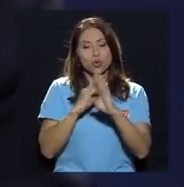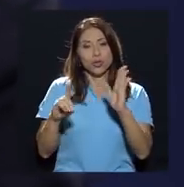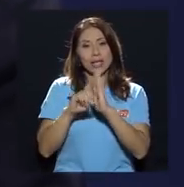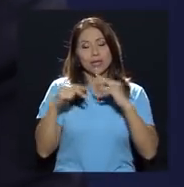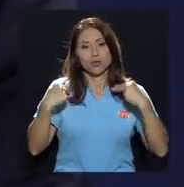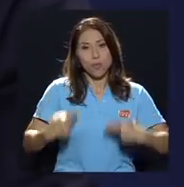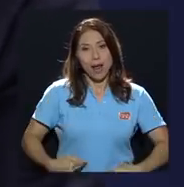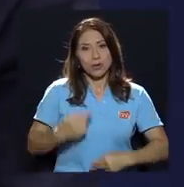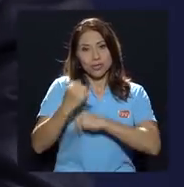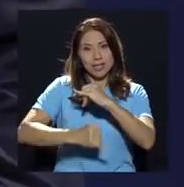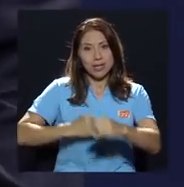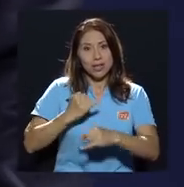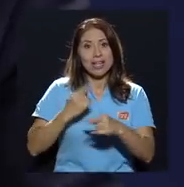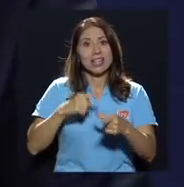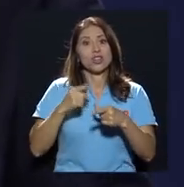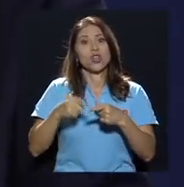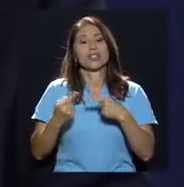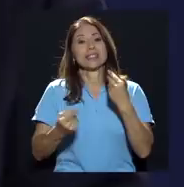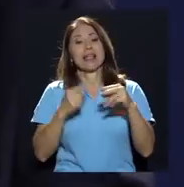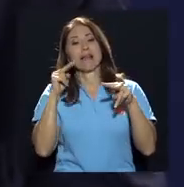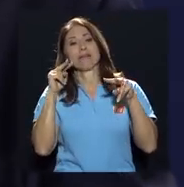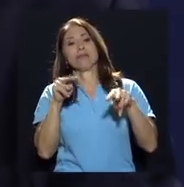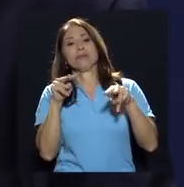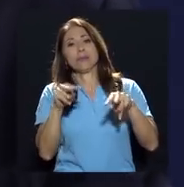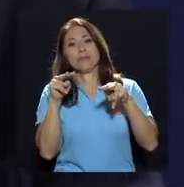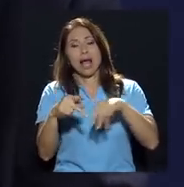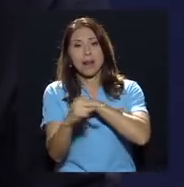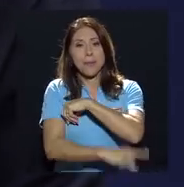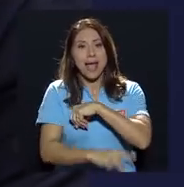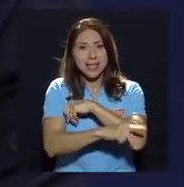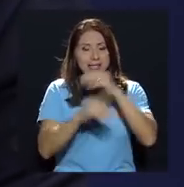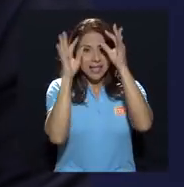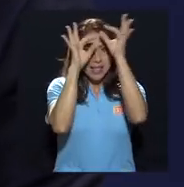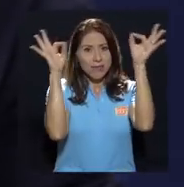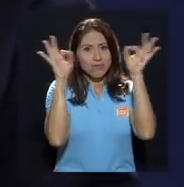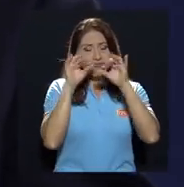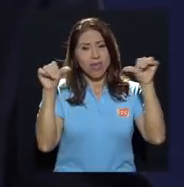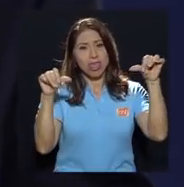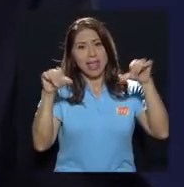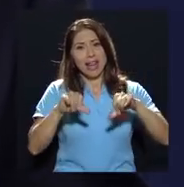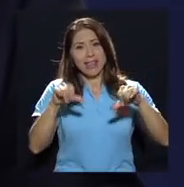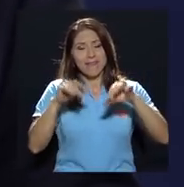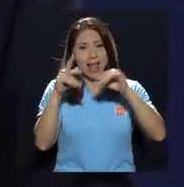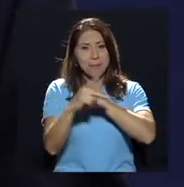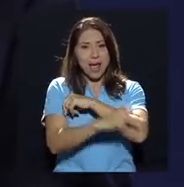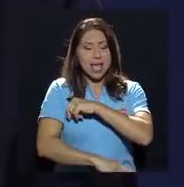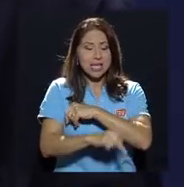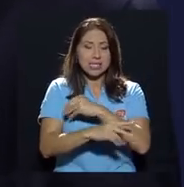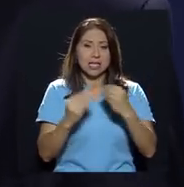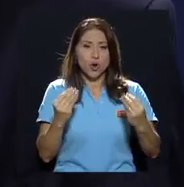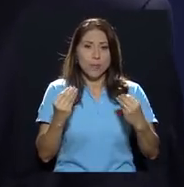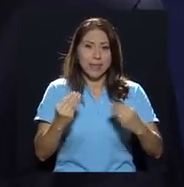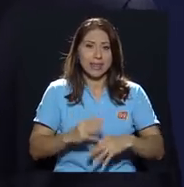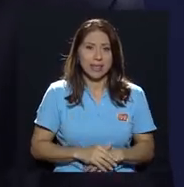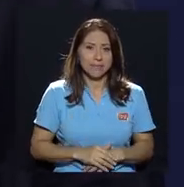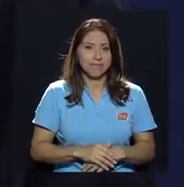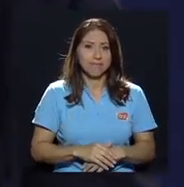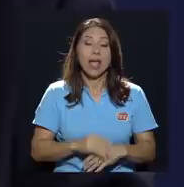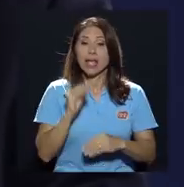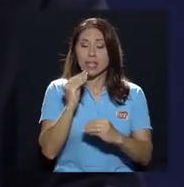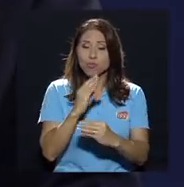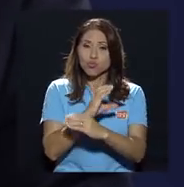protección de derechos humanos le va a caer encima al país y esto de secretaria que desacreditaría el país es enormemente